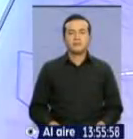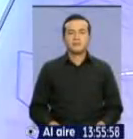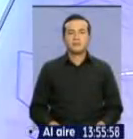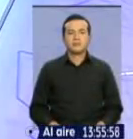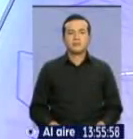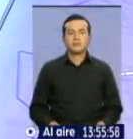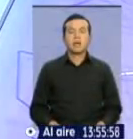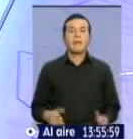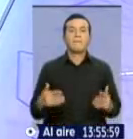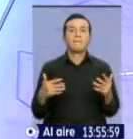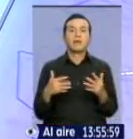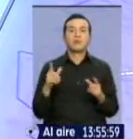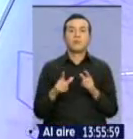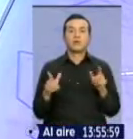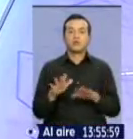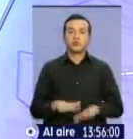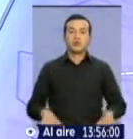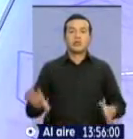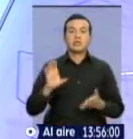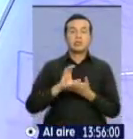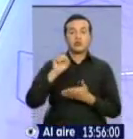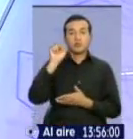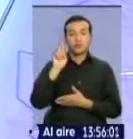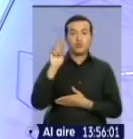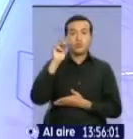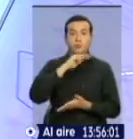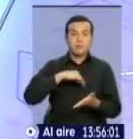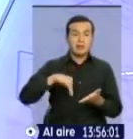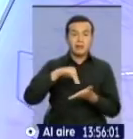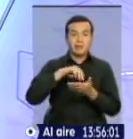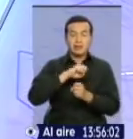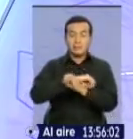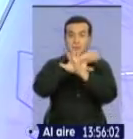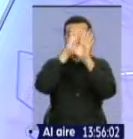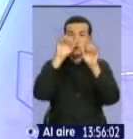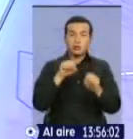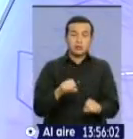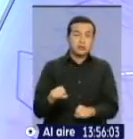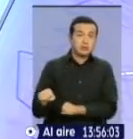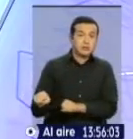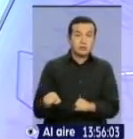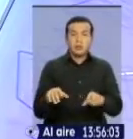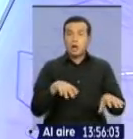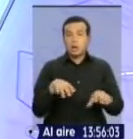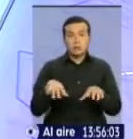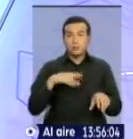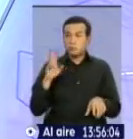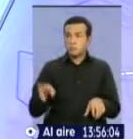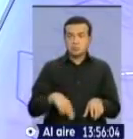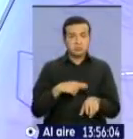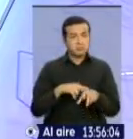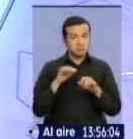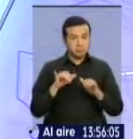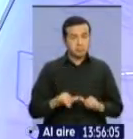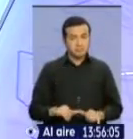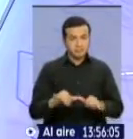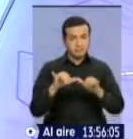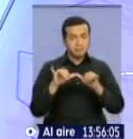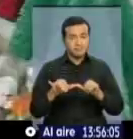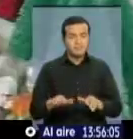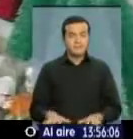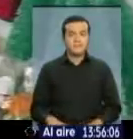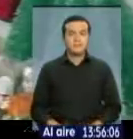hubo temor en los habitantes del centro sur de Manabí por el sismo de esta madrugada, las actividades se desarrollaron con total normalidad.